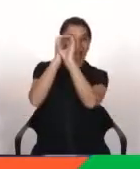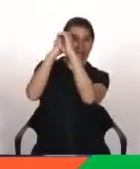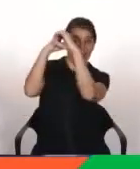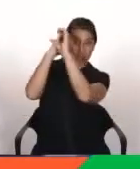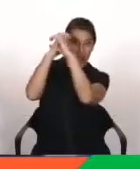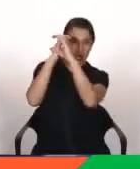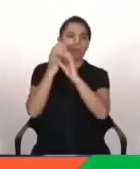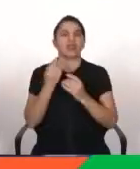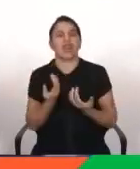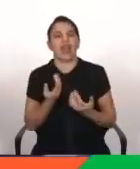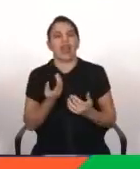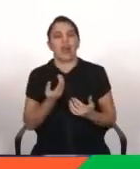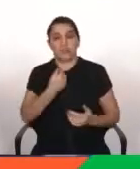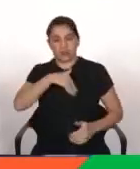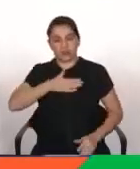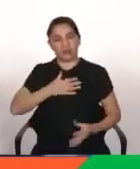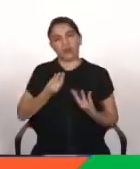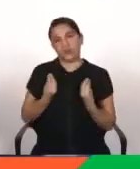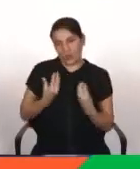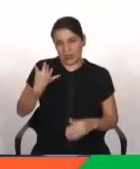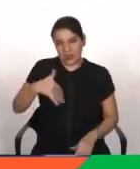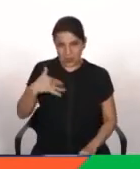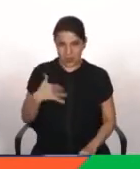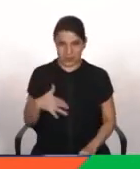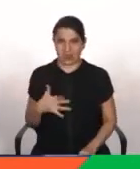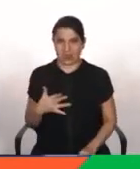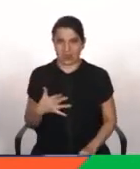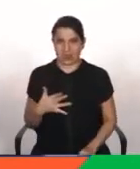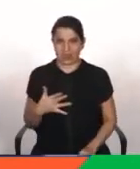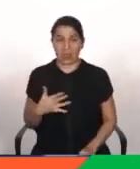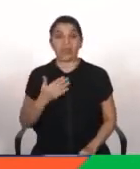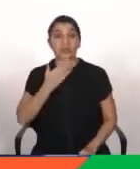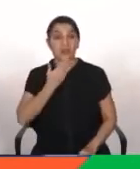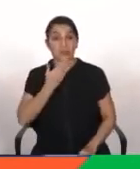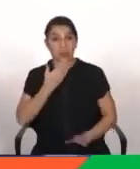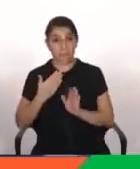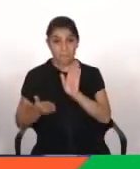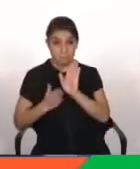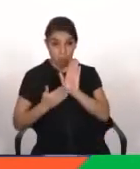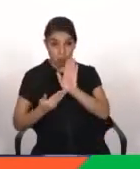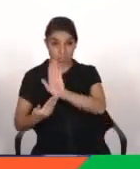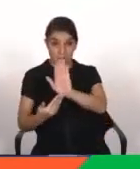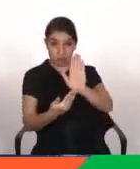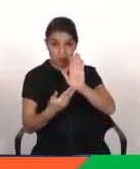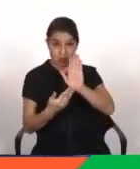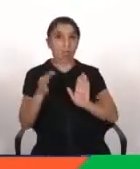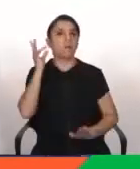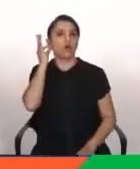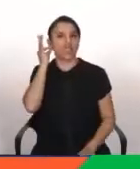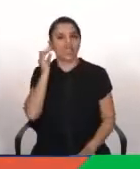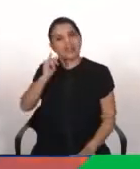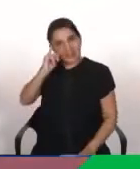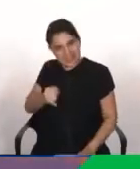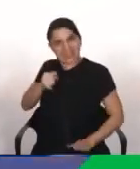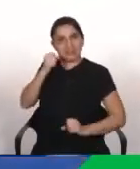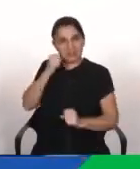es para nosotros súper importante este tema, y también visibilizar que las mujeres sí estamos haciendo estos trabajos.